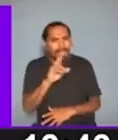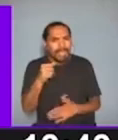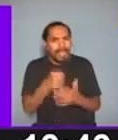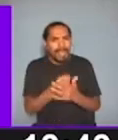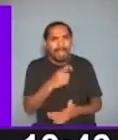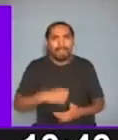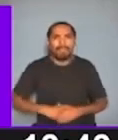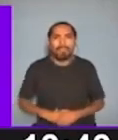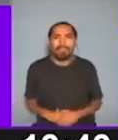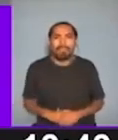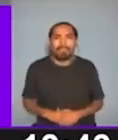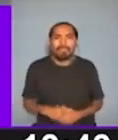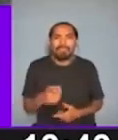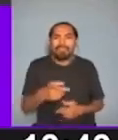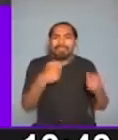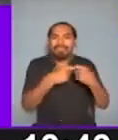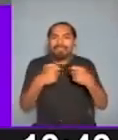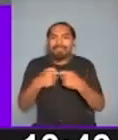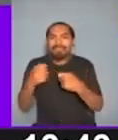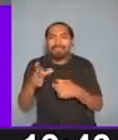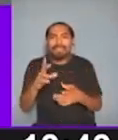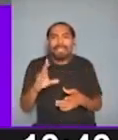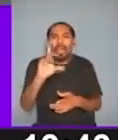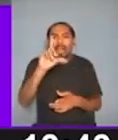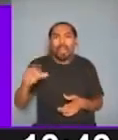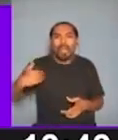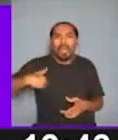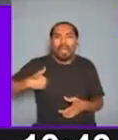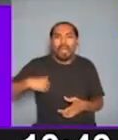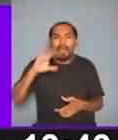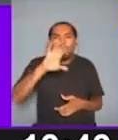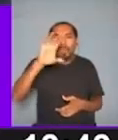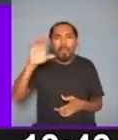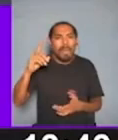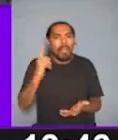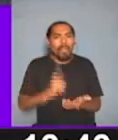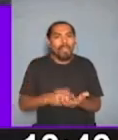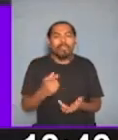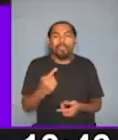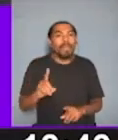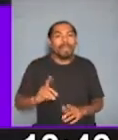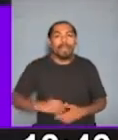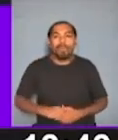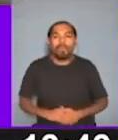a dirigentes de la UTA a nivel país, para escuchar y ver las definiciones que pueden surgir en esta reunión de la FATAP.